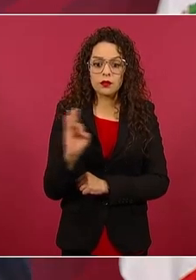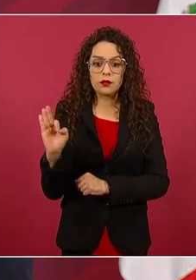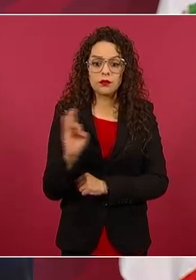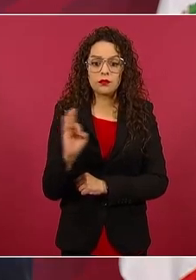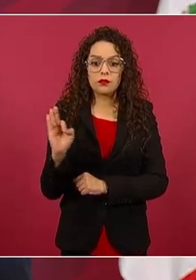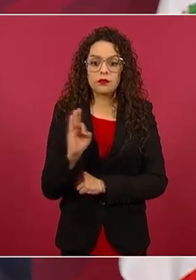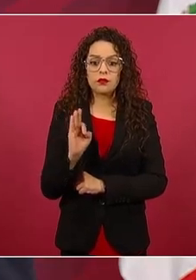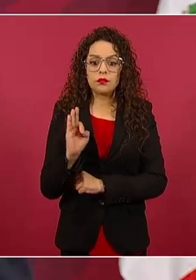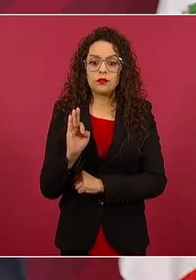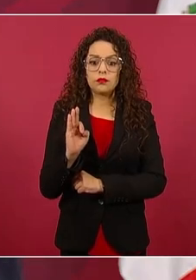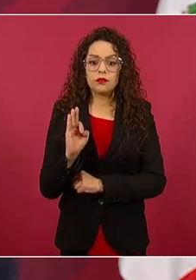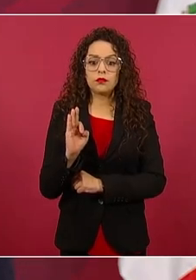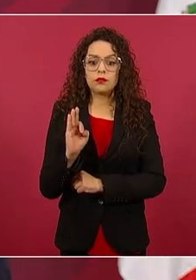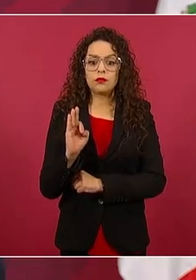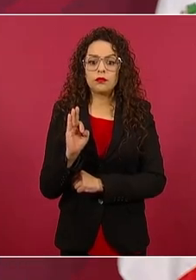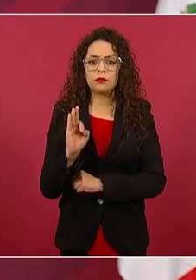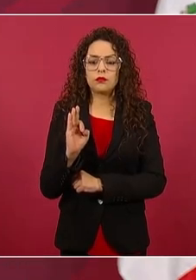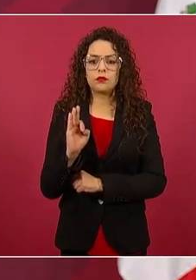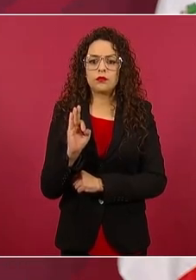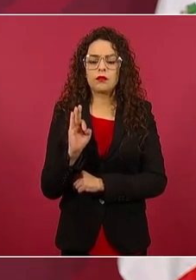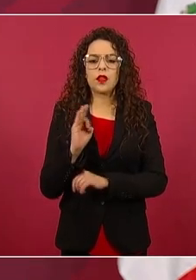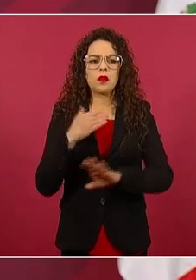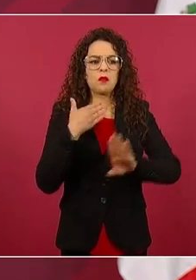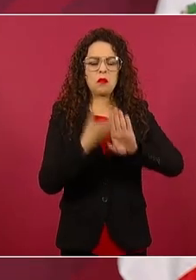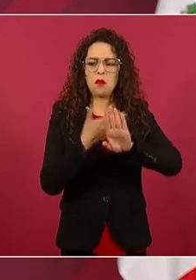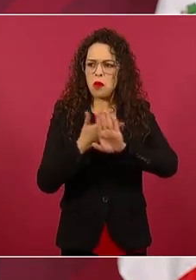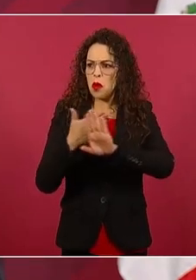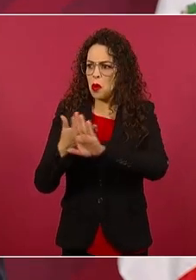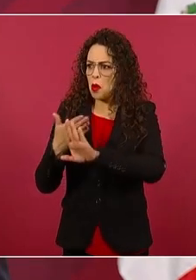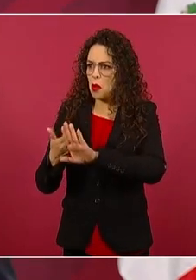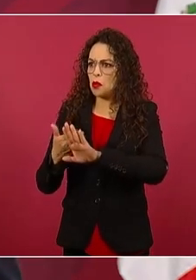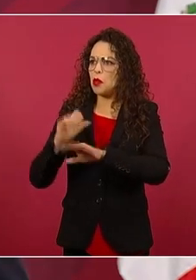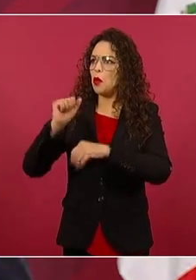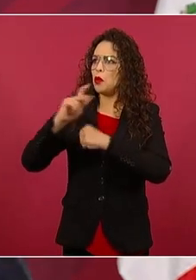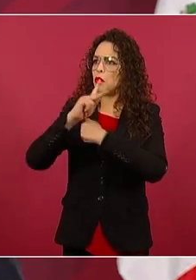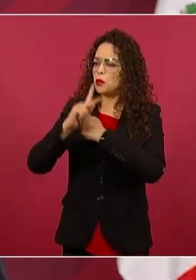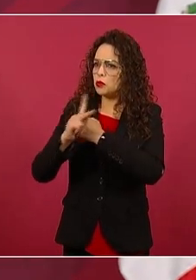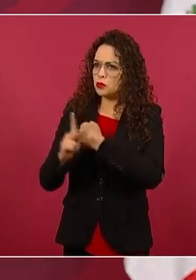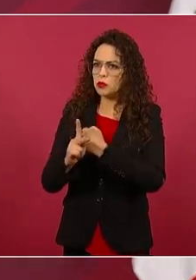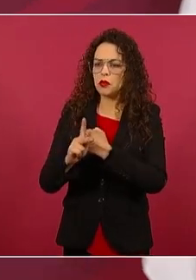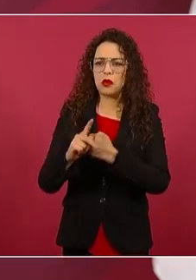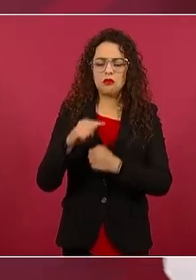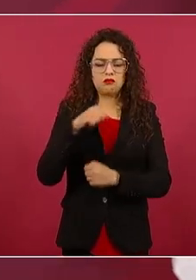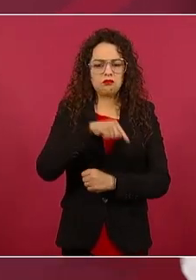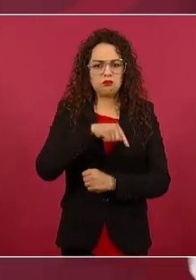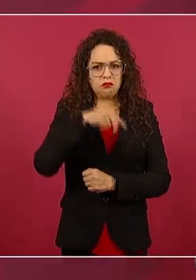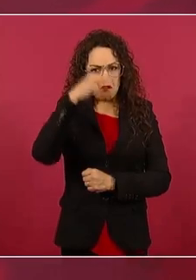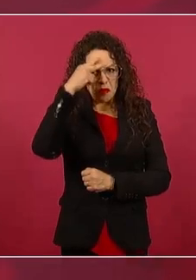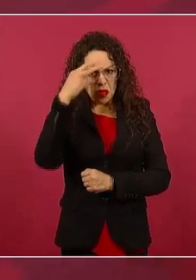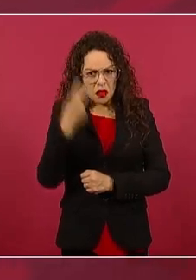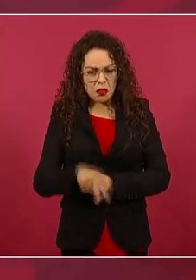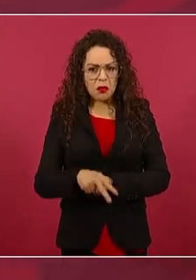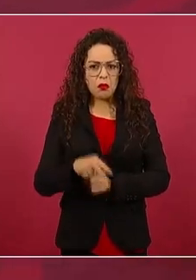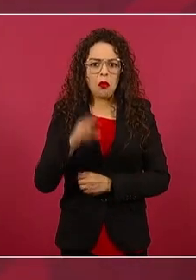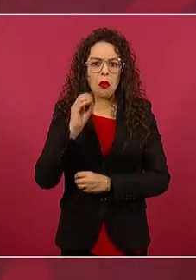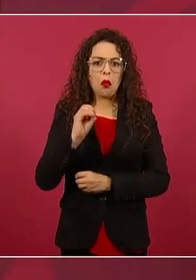a México o a algún país de América Latina, del Caribe,